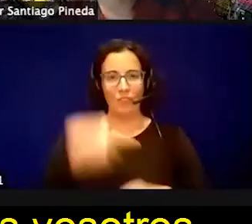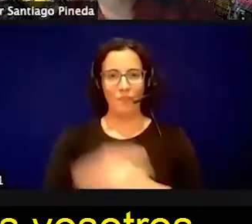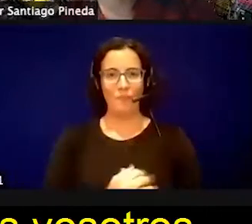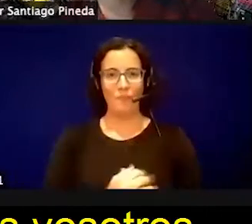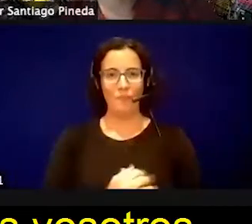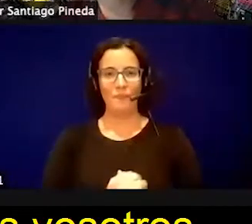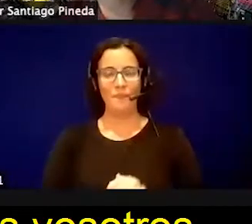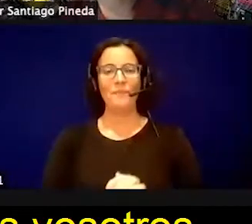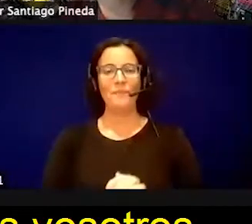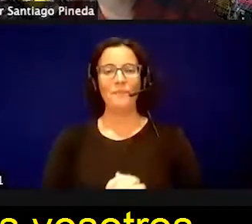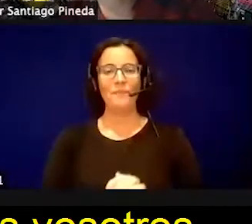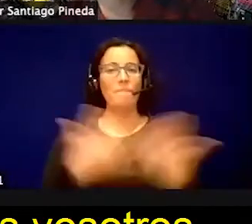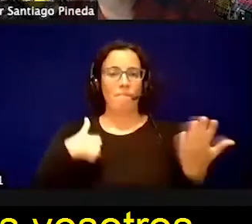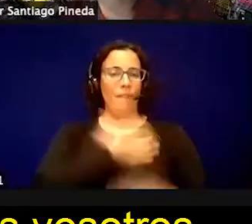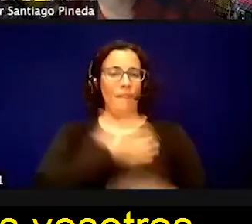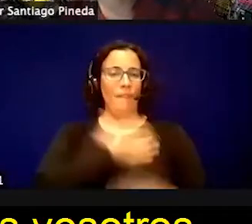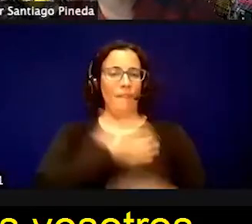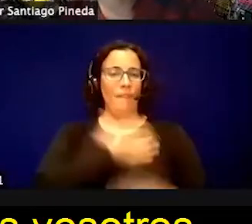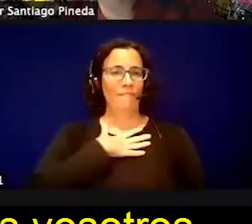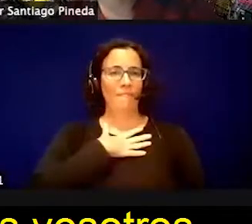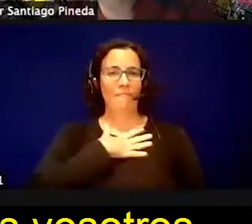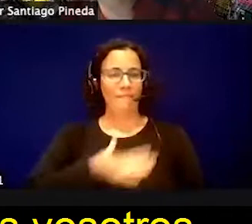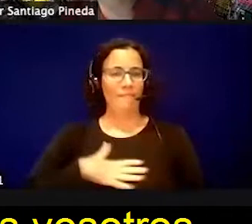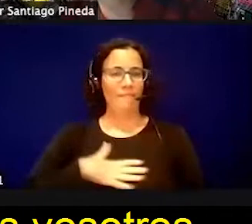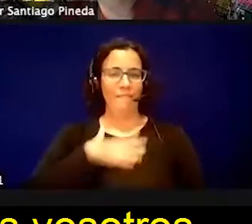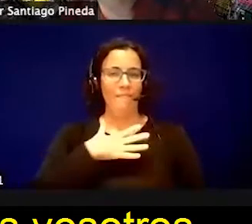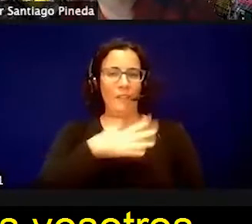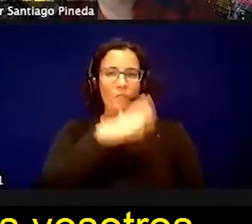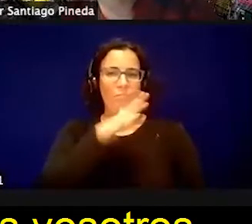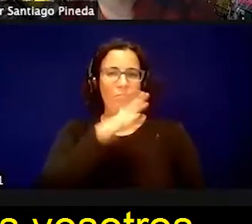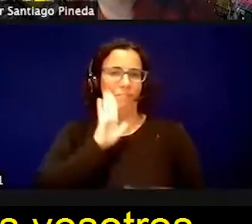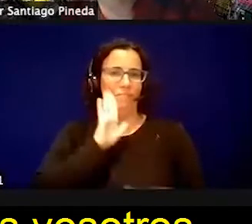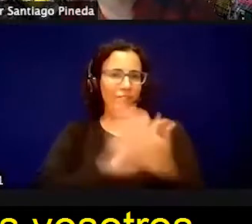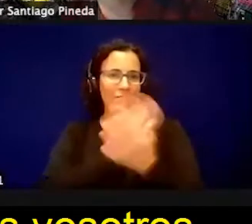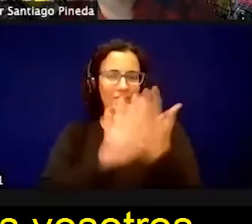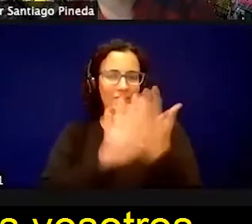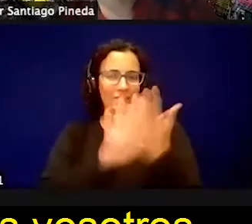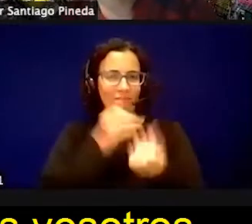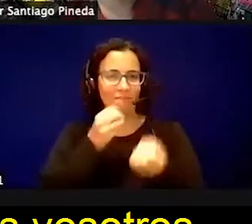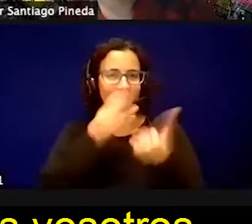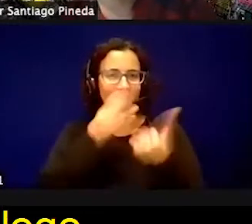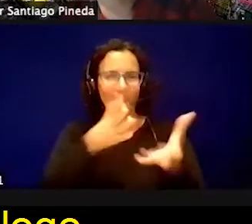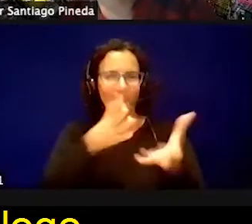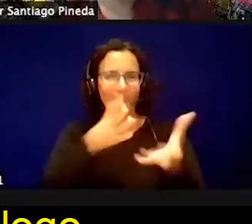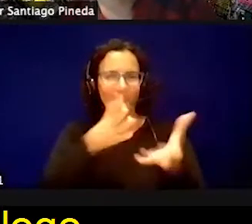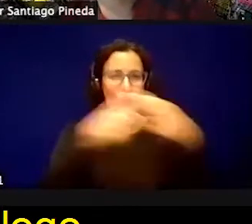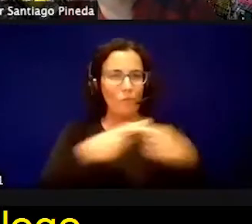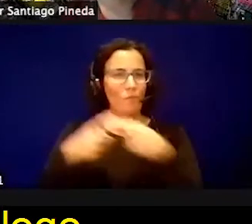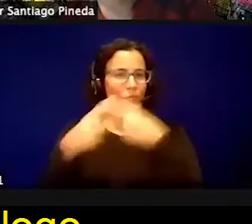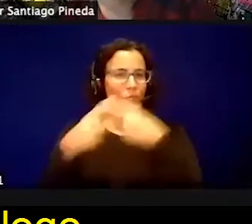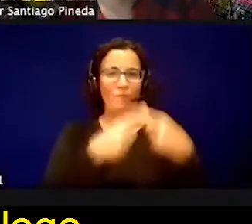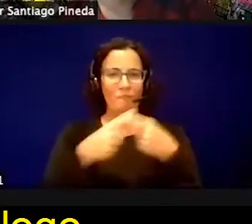estoy encantado de que, como os decía, de compartir este espacio con todos vosotros y